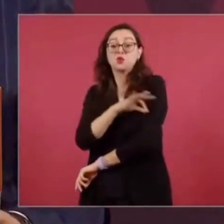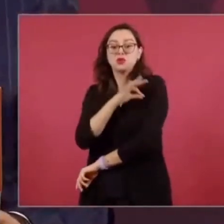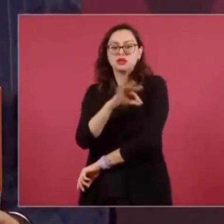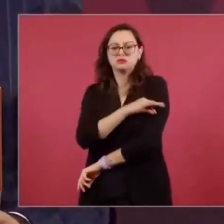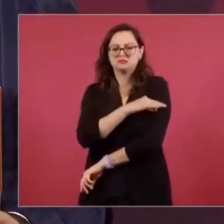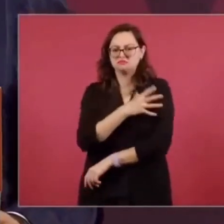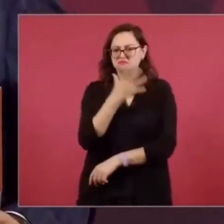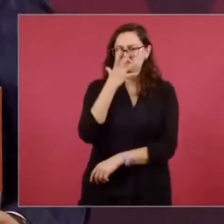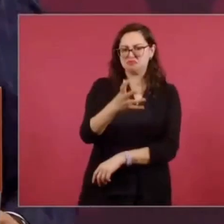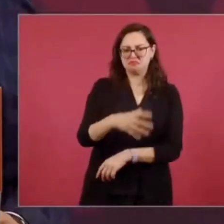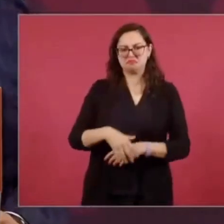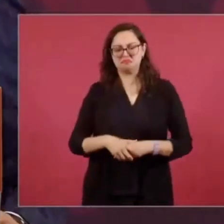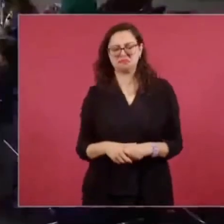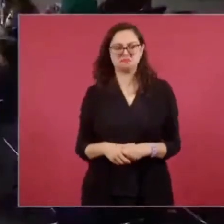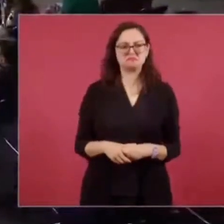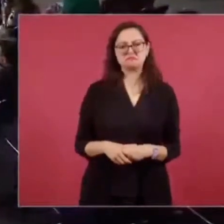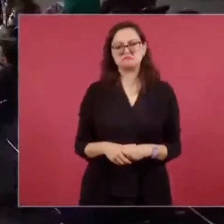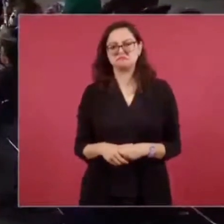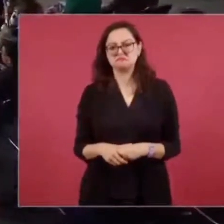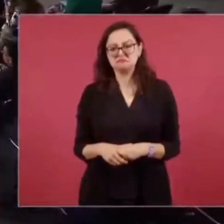así, mal encaradas.